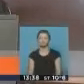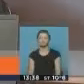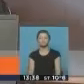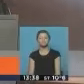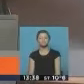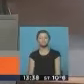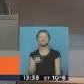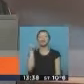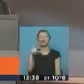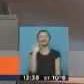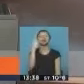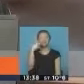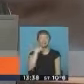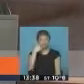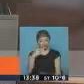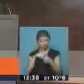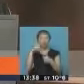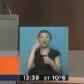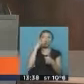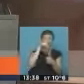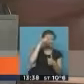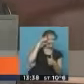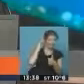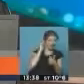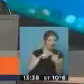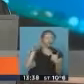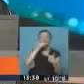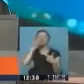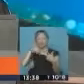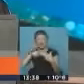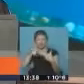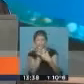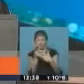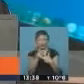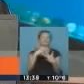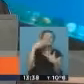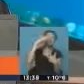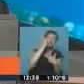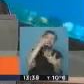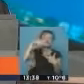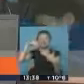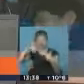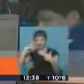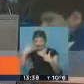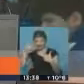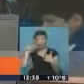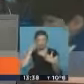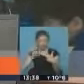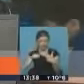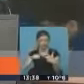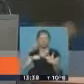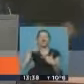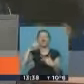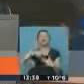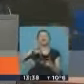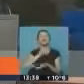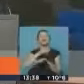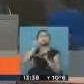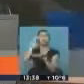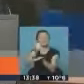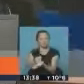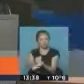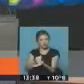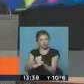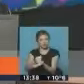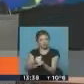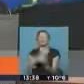Andrea tiene tres hijos Juan Ignacio de 10 Olivia de si y Martina de tres este le corresponde el pago de la asignación universal porque Qué